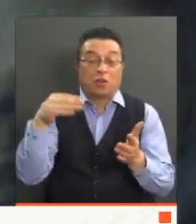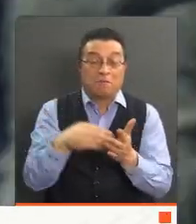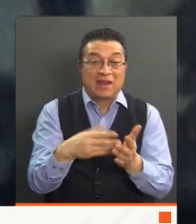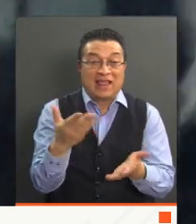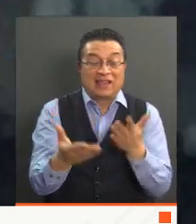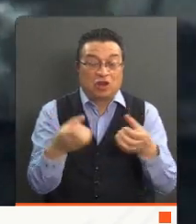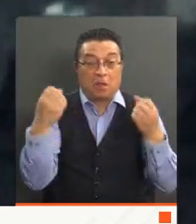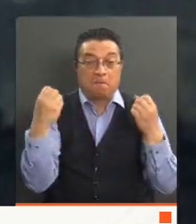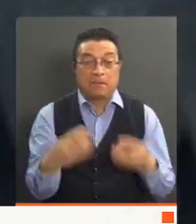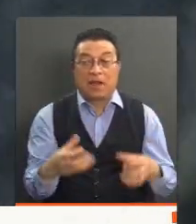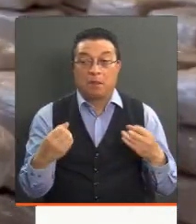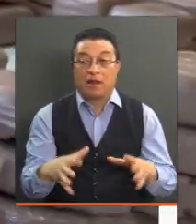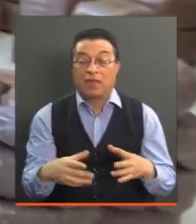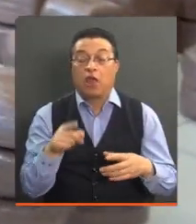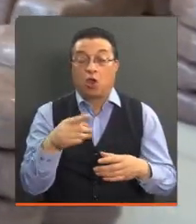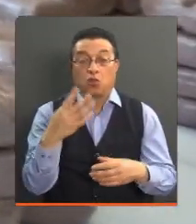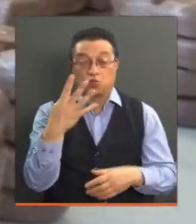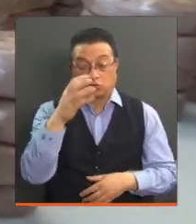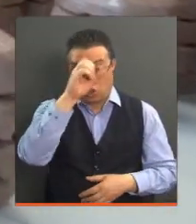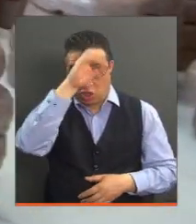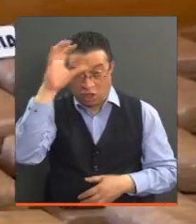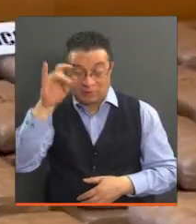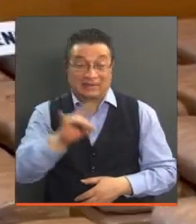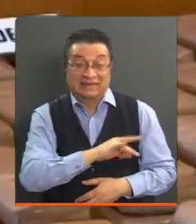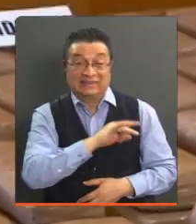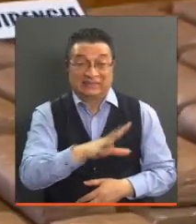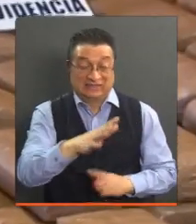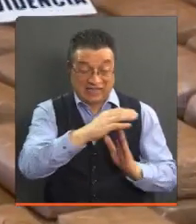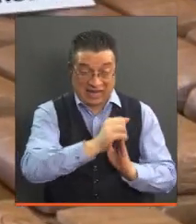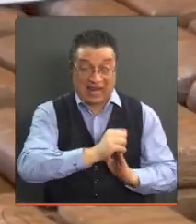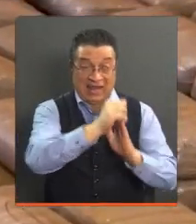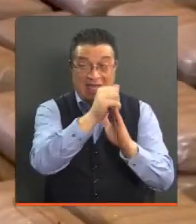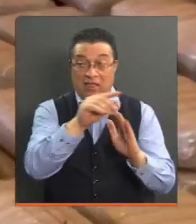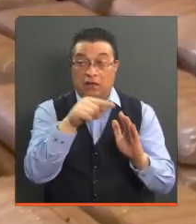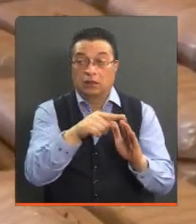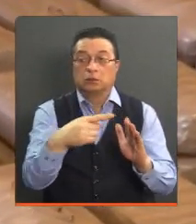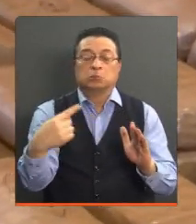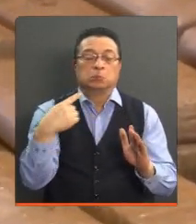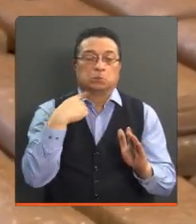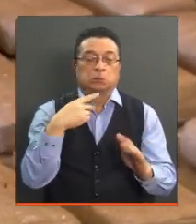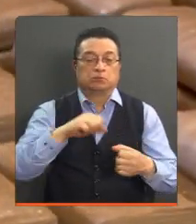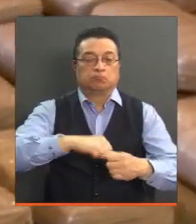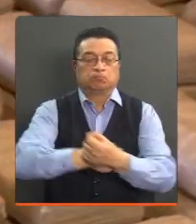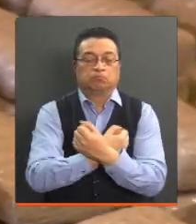porque los cuatro colombianos y el chileno que los lideraba quedaron en prisión preventiva